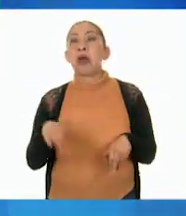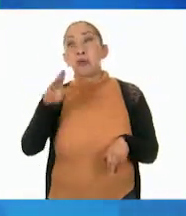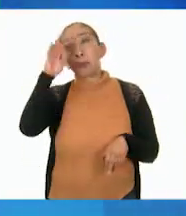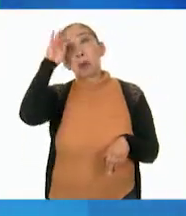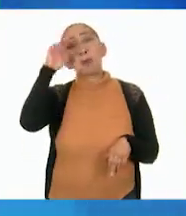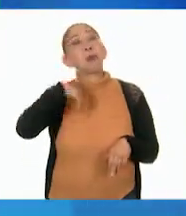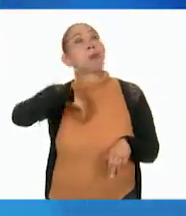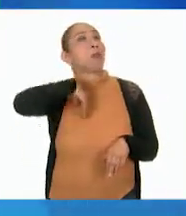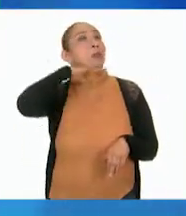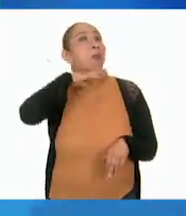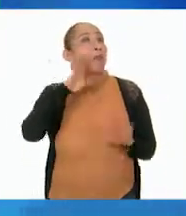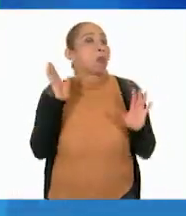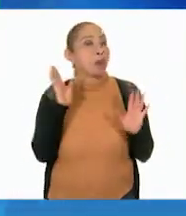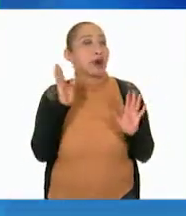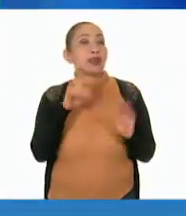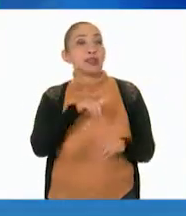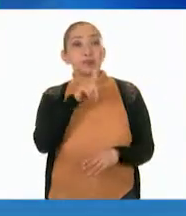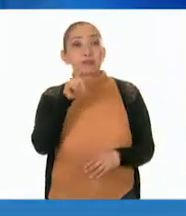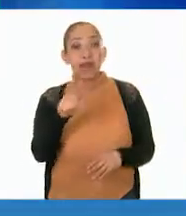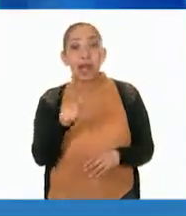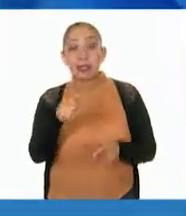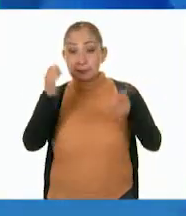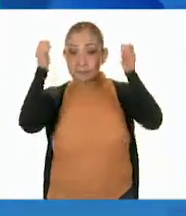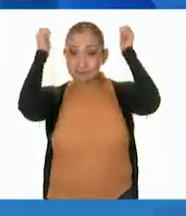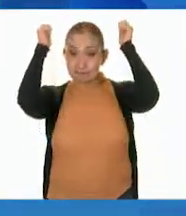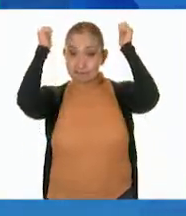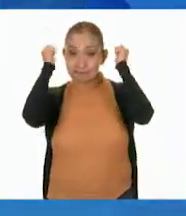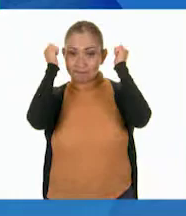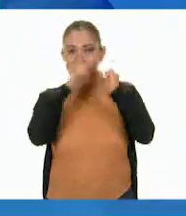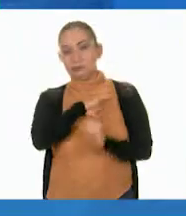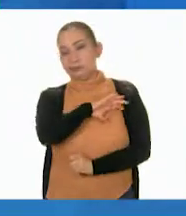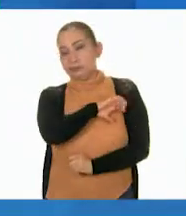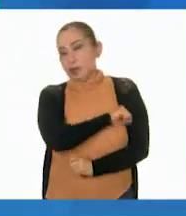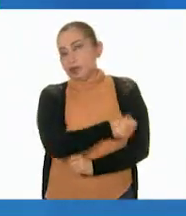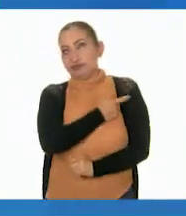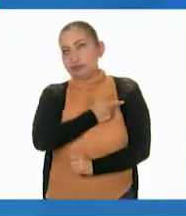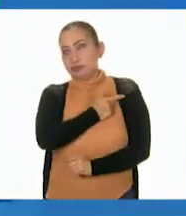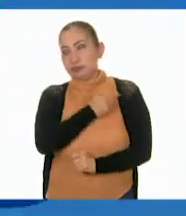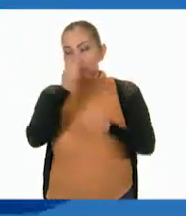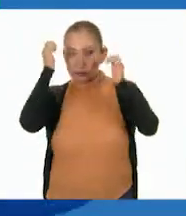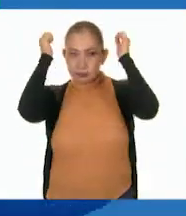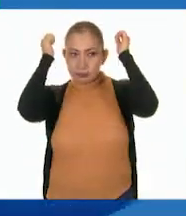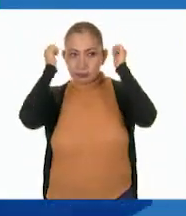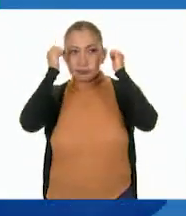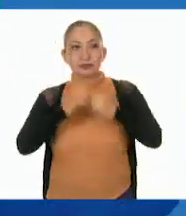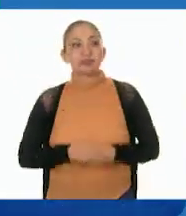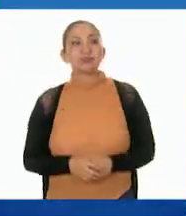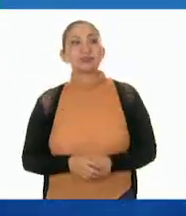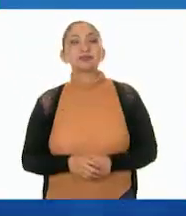veces, tomó su sombrero favorito,